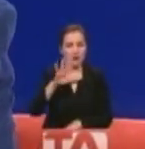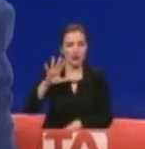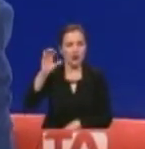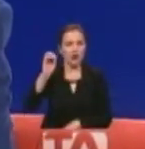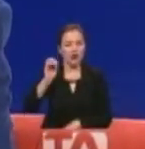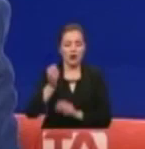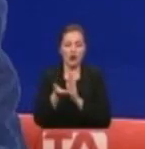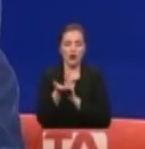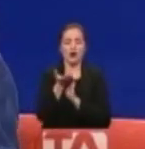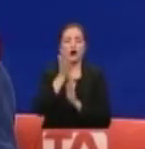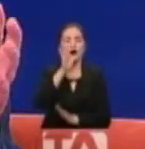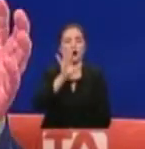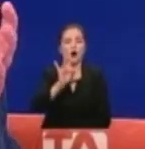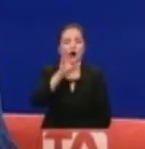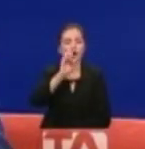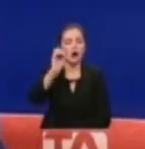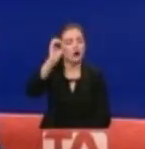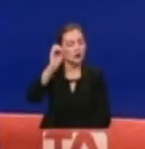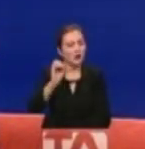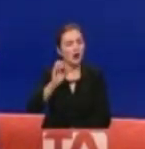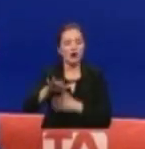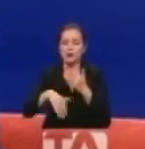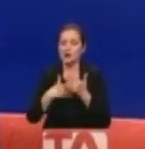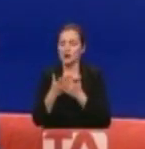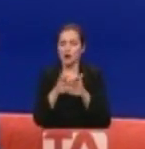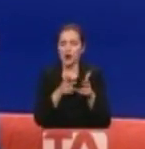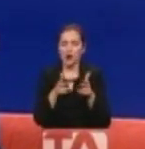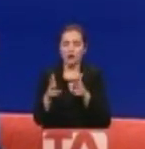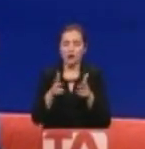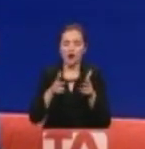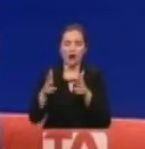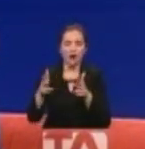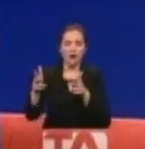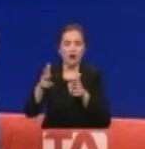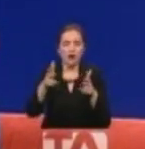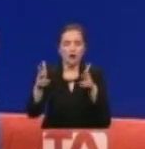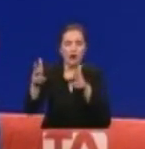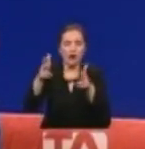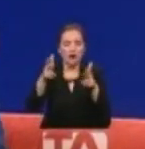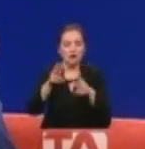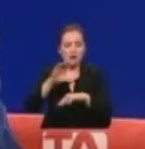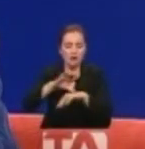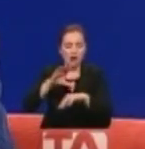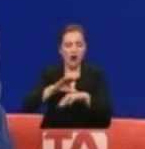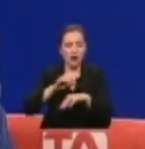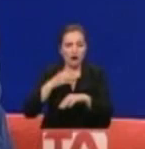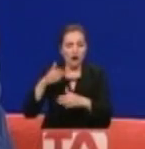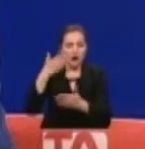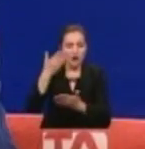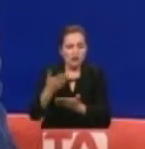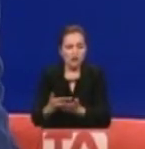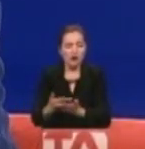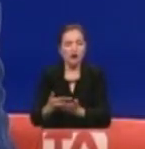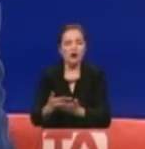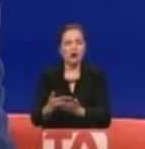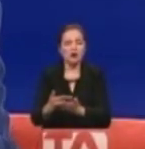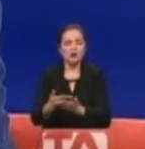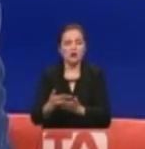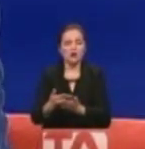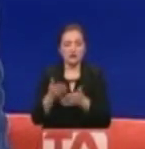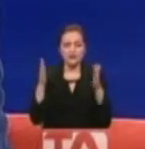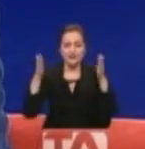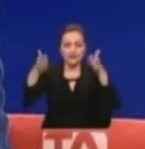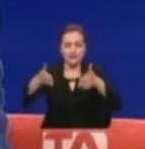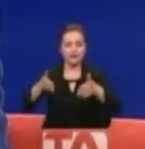el 80%. Con lo cual, todos los caminos conducirán al hipercentro y las posibilidades de descentralización